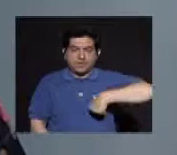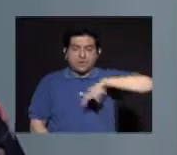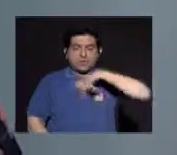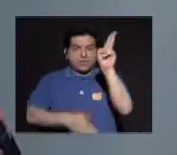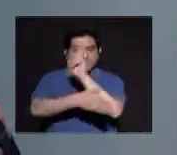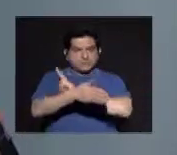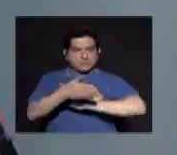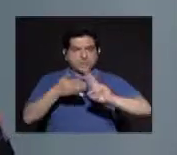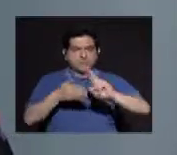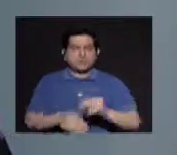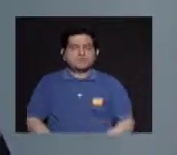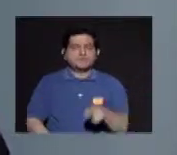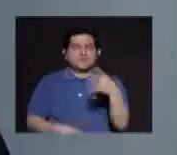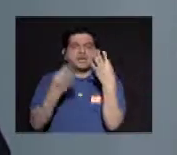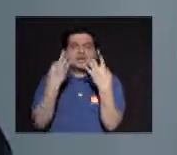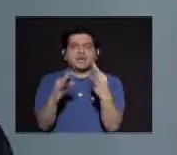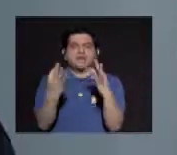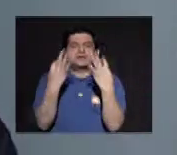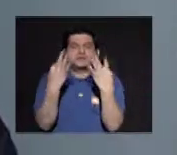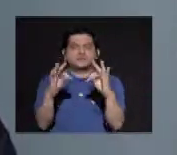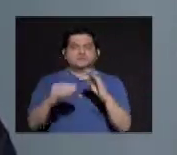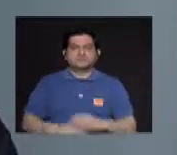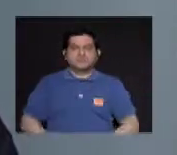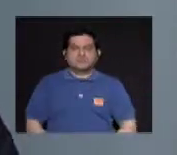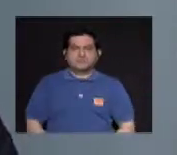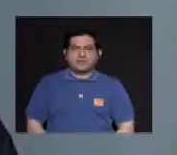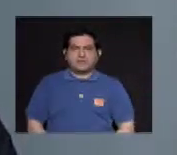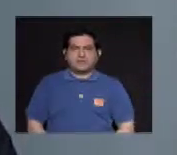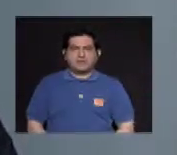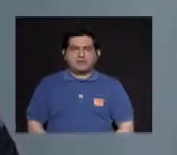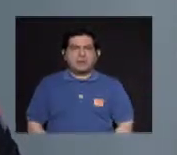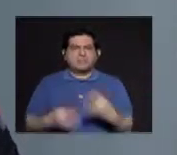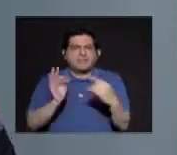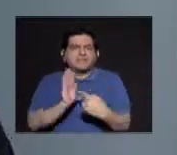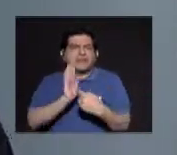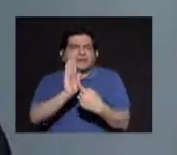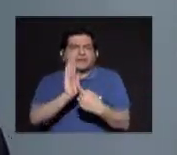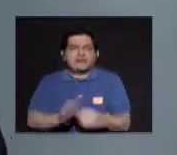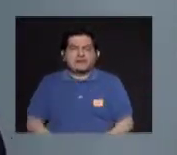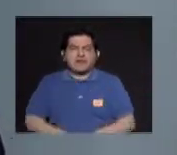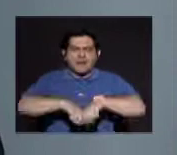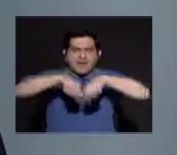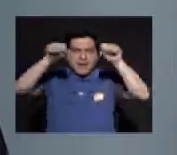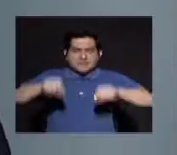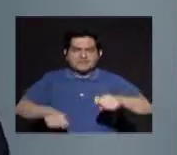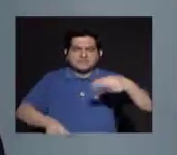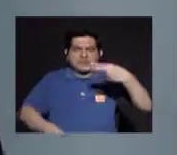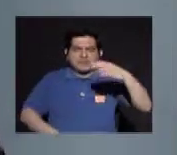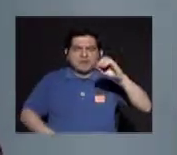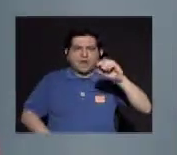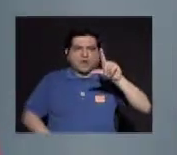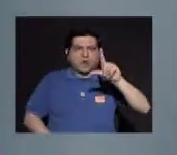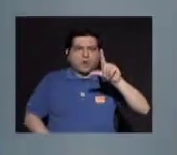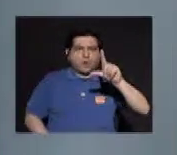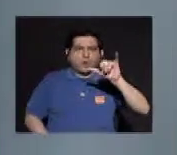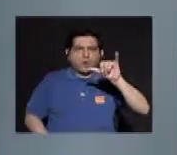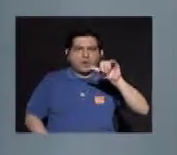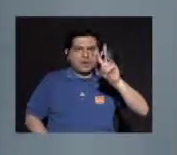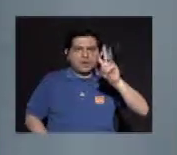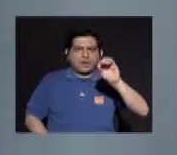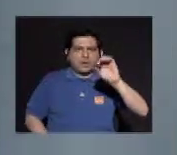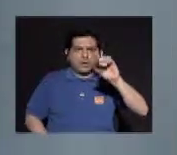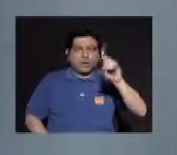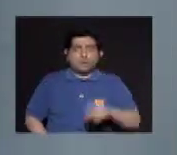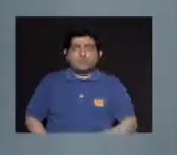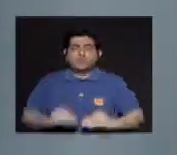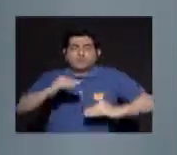nuestra universidad, ellos lo que tratan es de que se simule el sistema hollywoodense al máximo, ¿verdad? Donde,